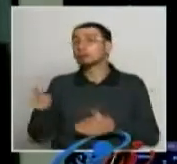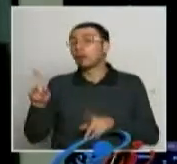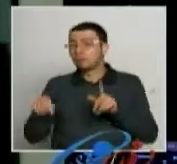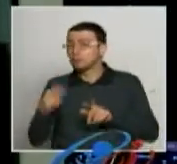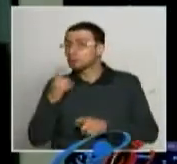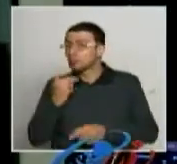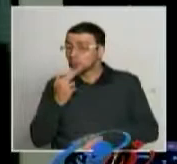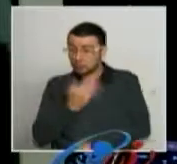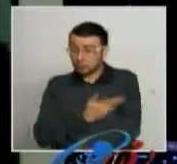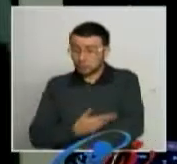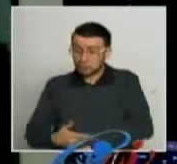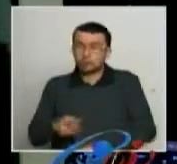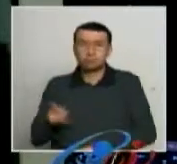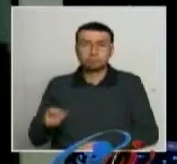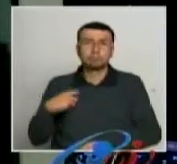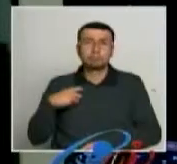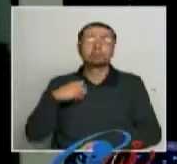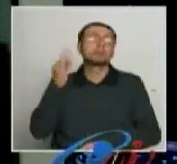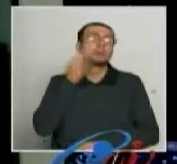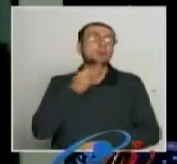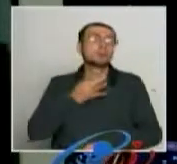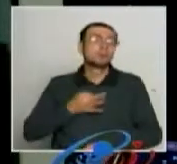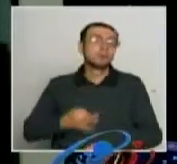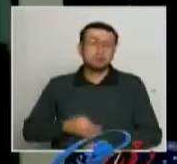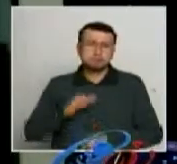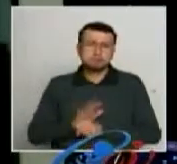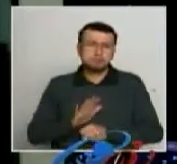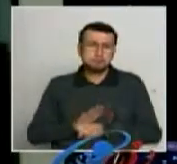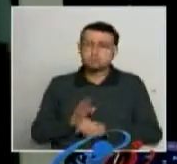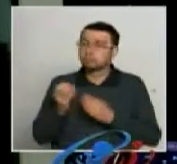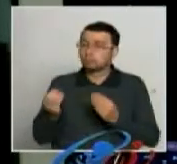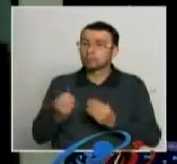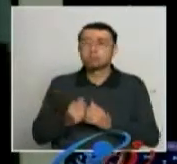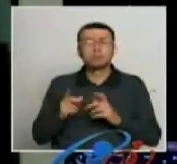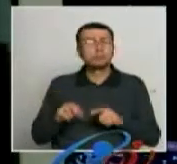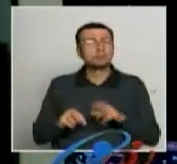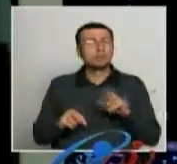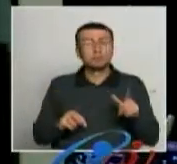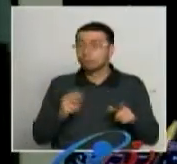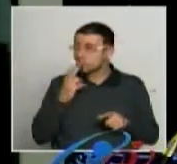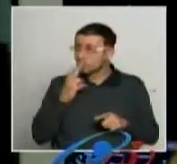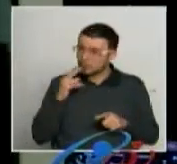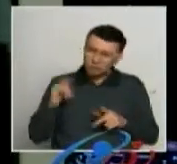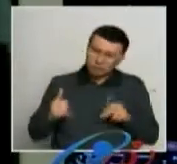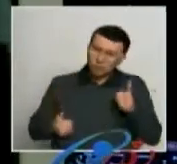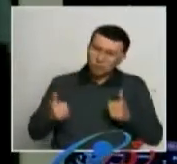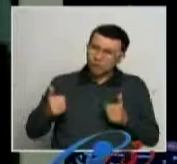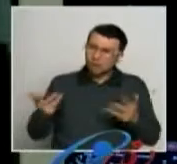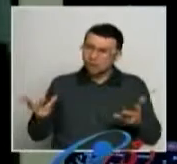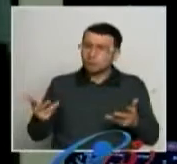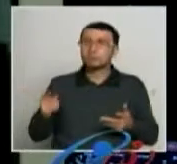nocivo pues para las paredes arteriales, acelerar el proceso de arteriosclerosis, y otro es el tabaquismo.